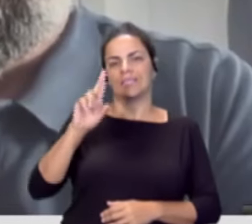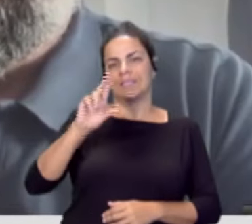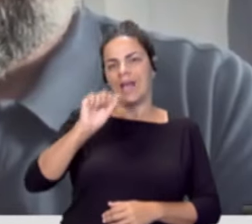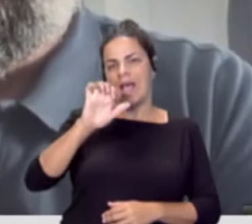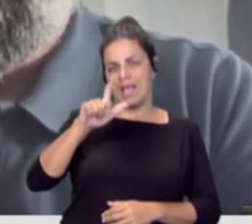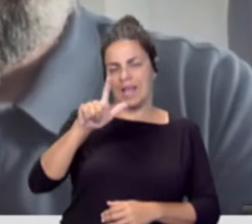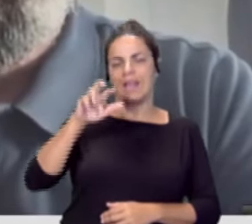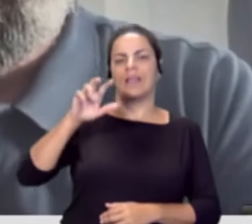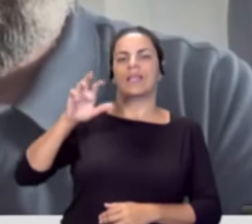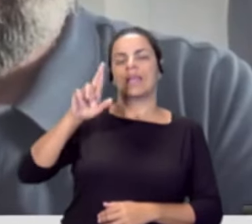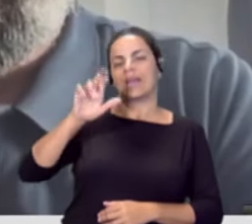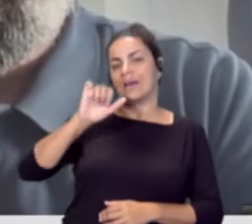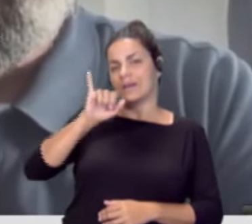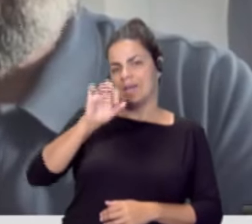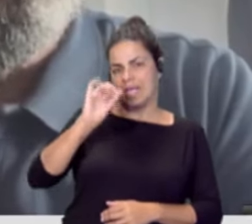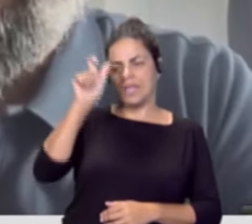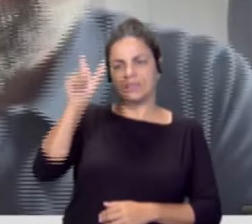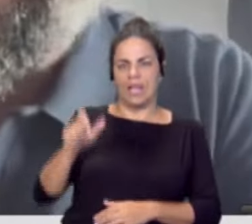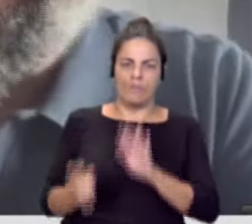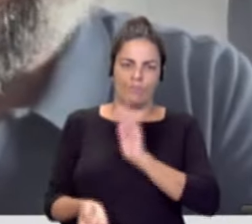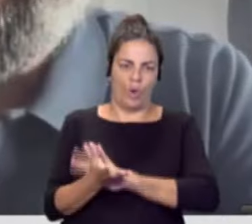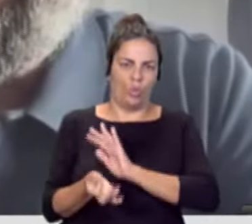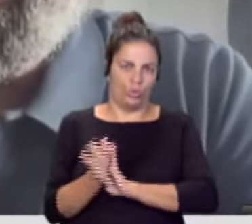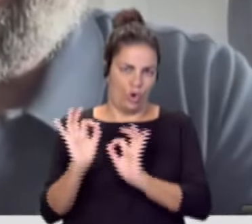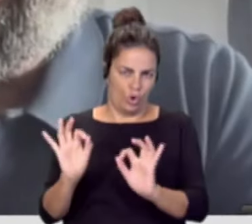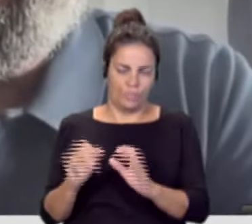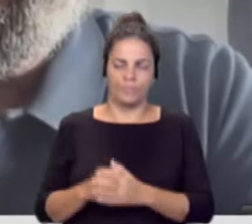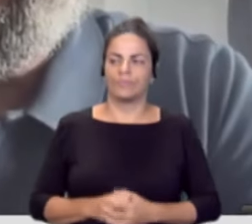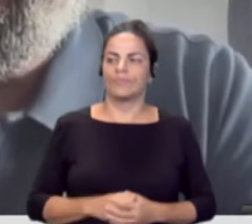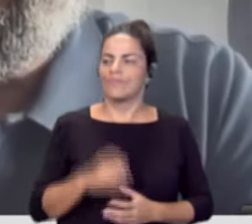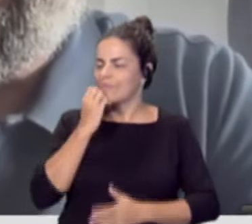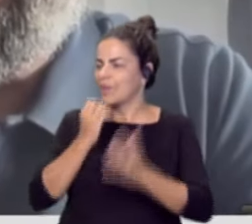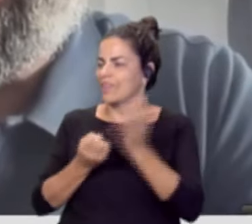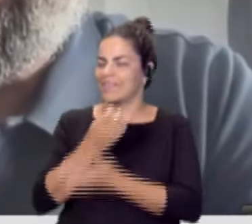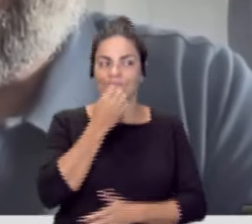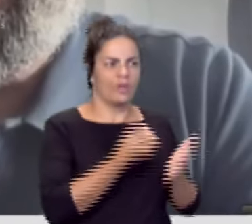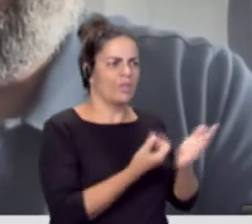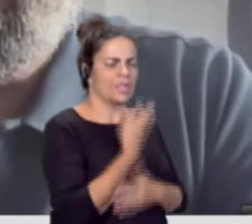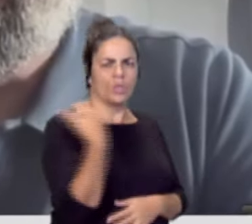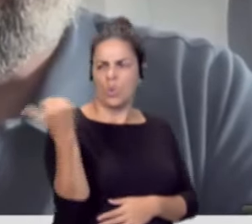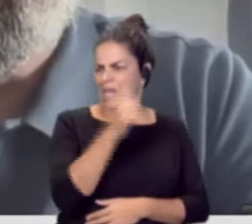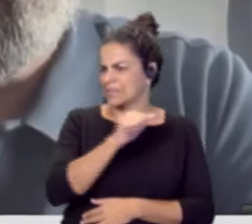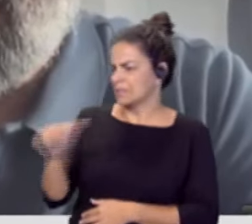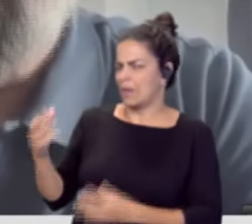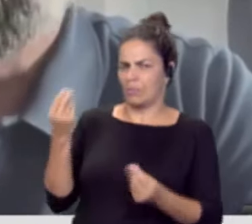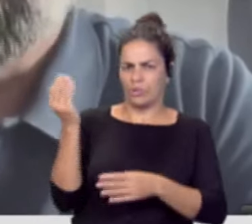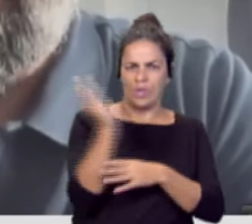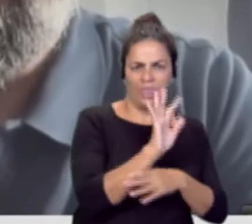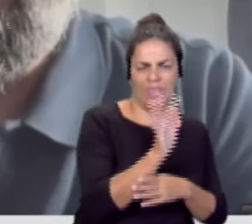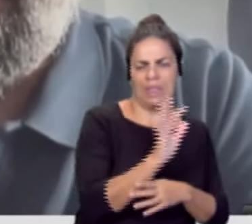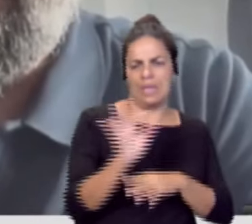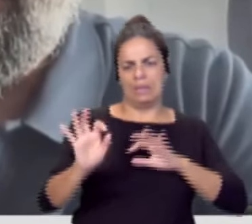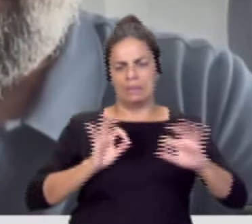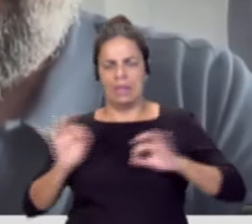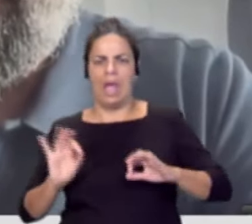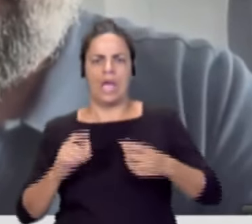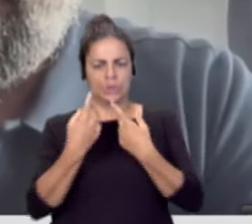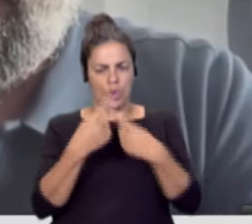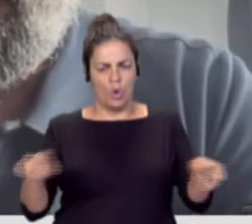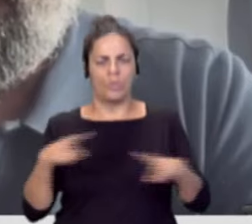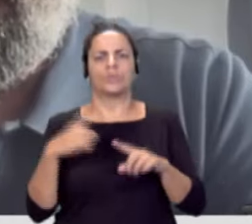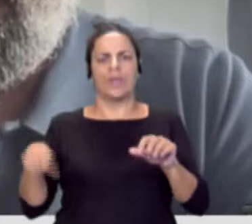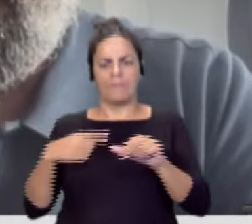tal? Muy buenos días. Buenos días. Bueno, Israel, ha sido una semana repleta de cine, de teatro, de música, entre otras actividades, y todavía queda mucho